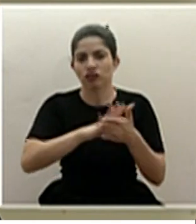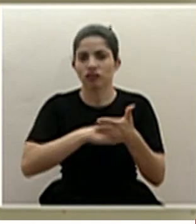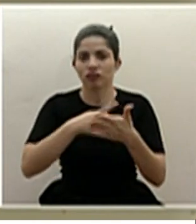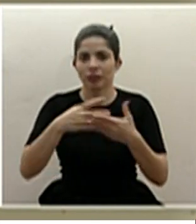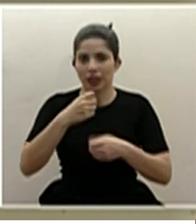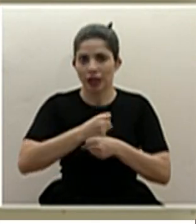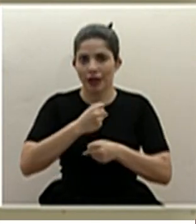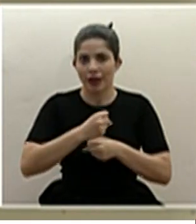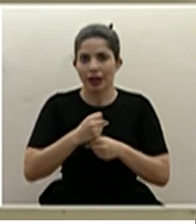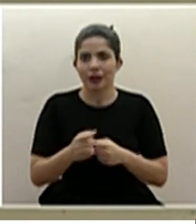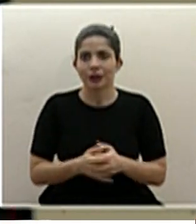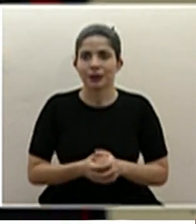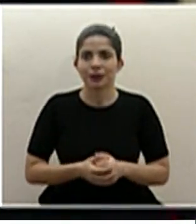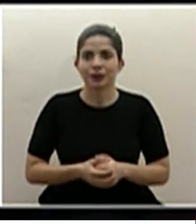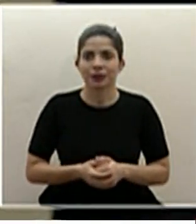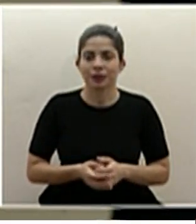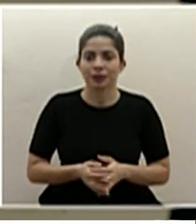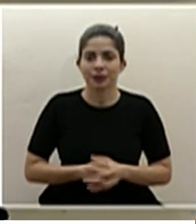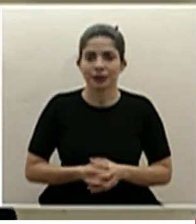agenda de trabajo.